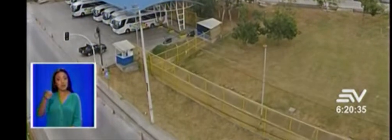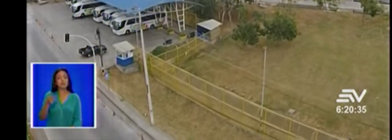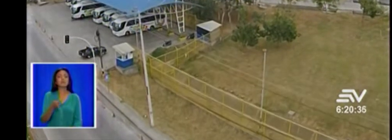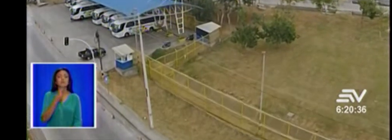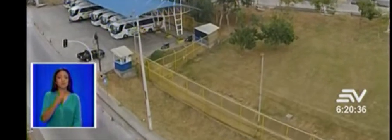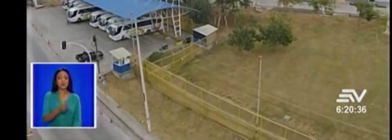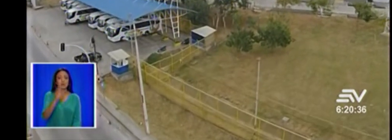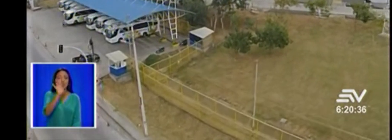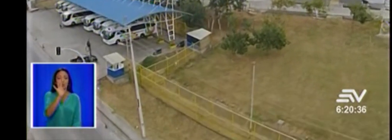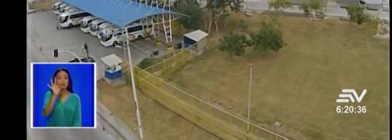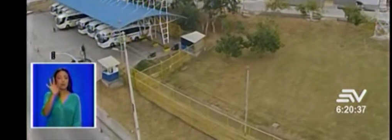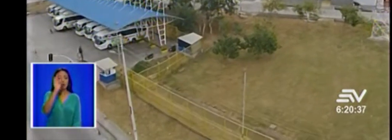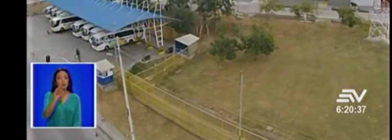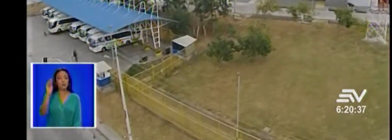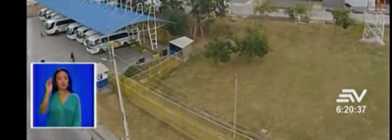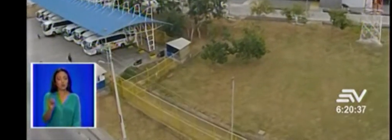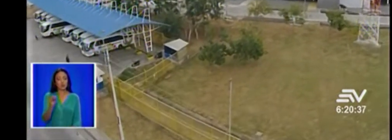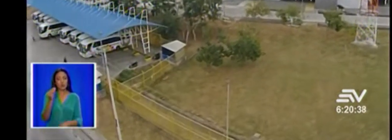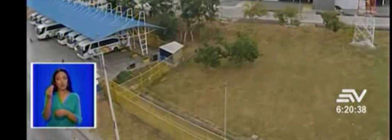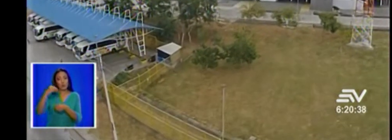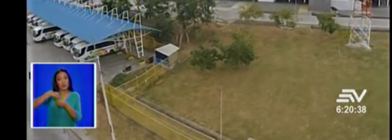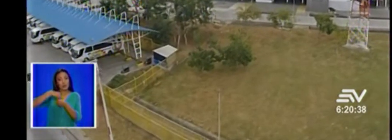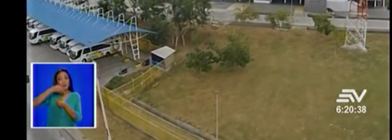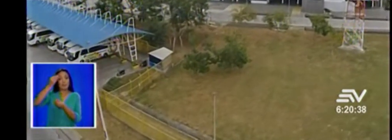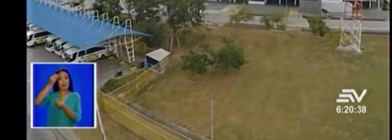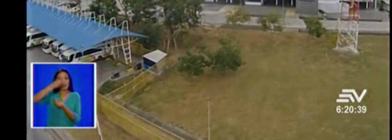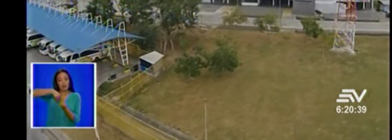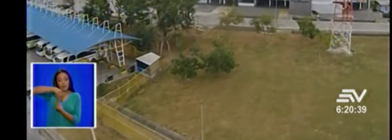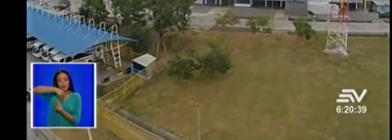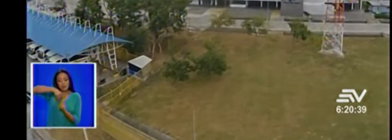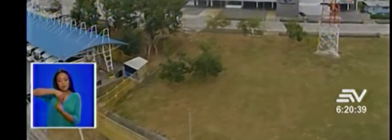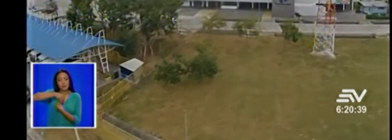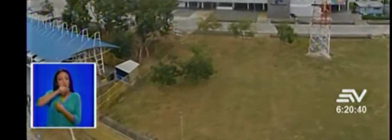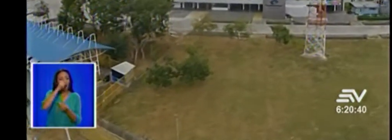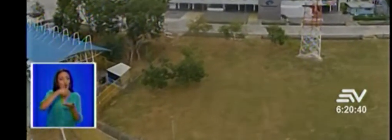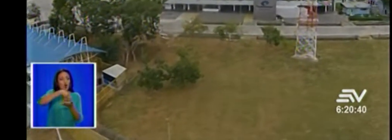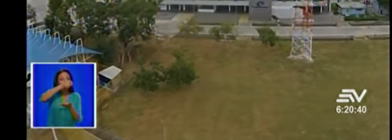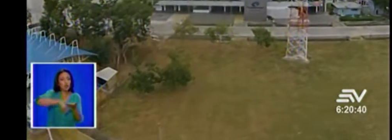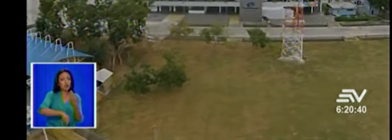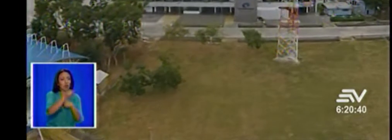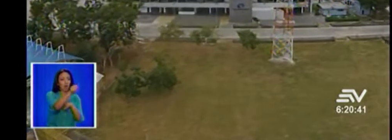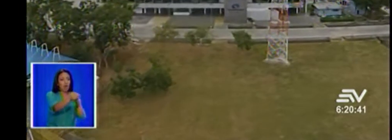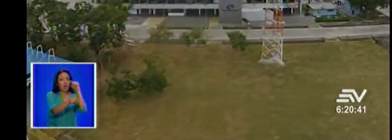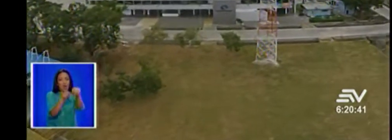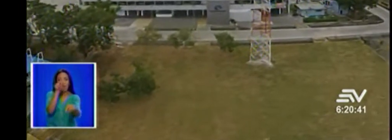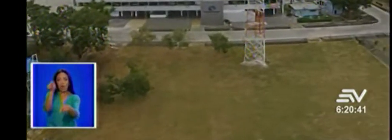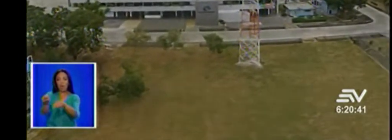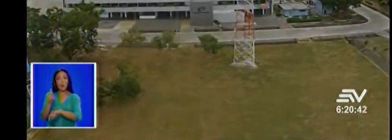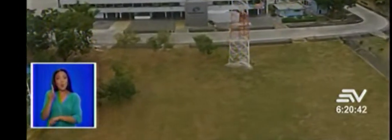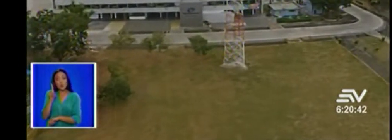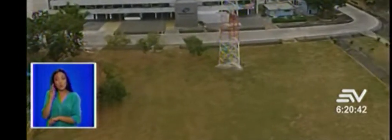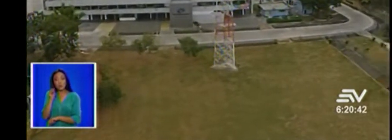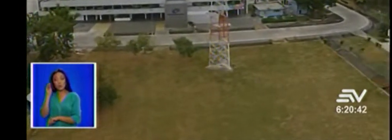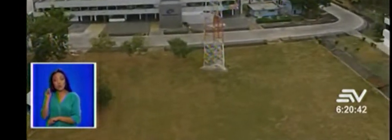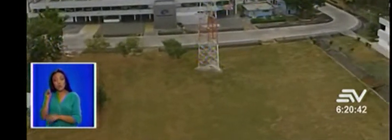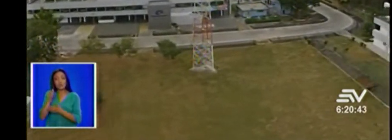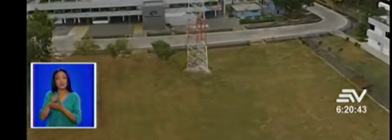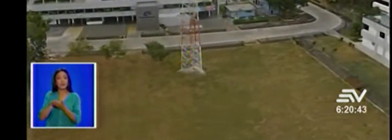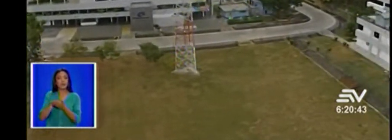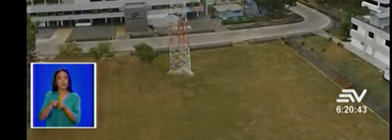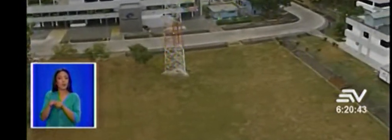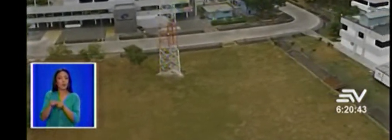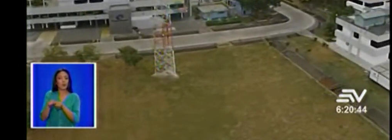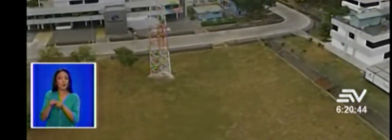el 99% de la inversión se contrató a dedo y solo el 1% por concurso, y fue triplicado el